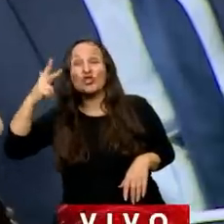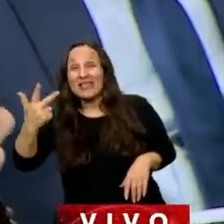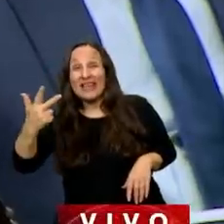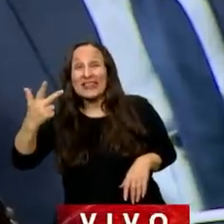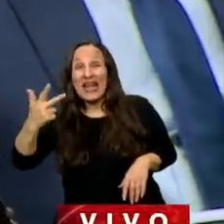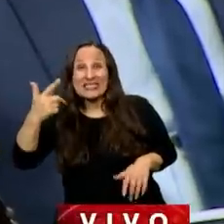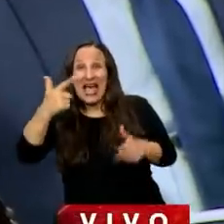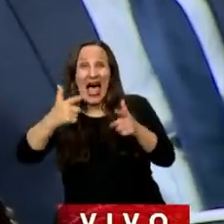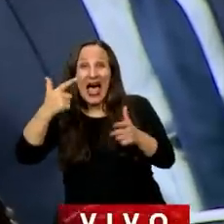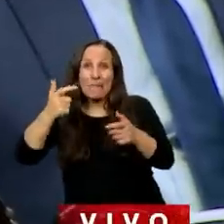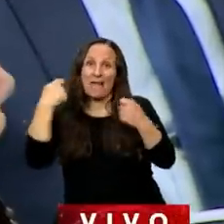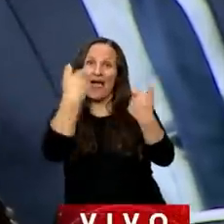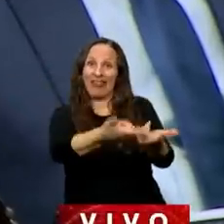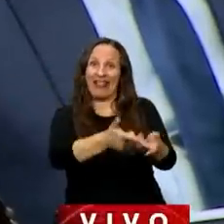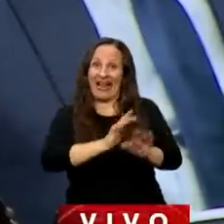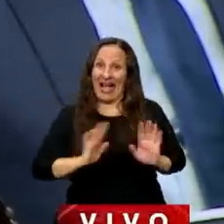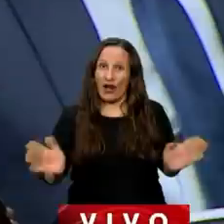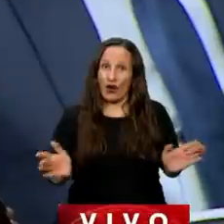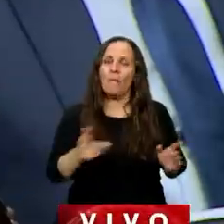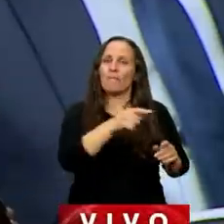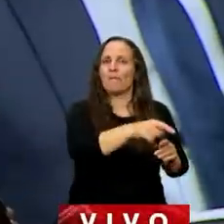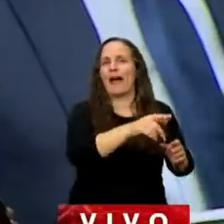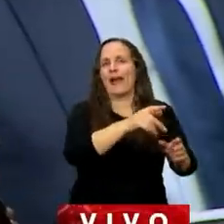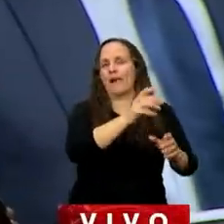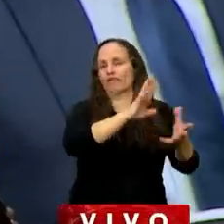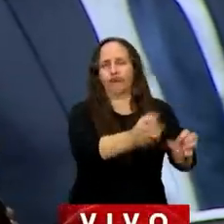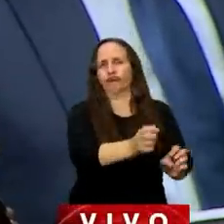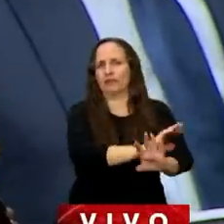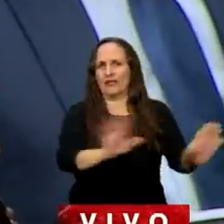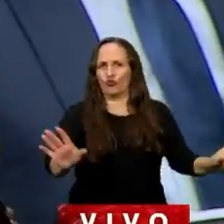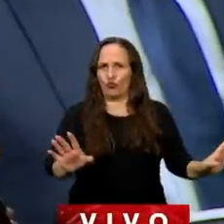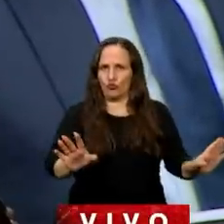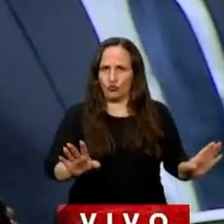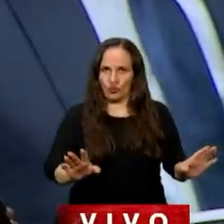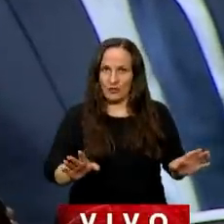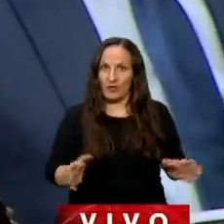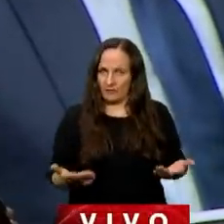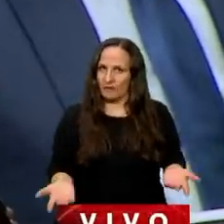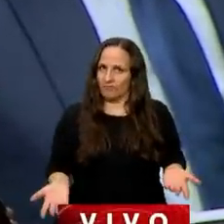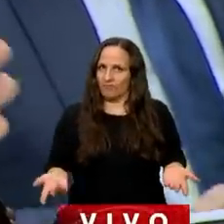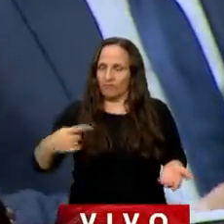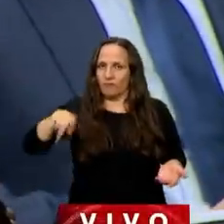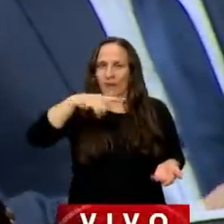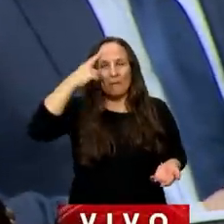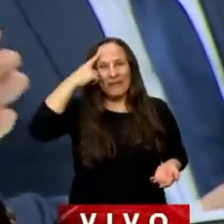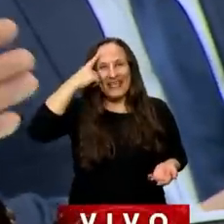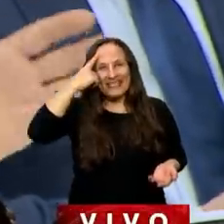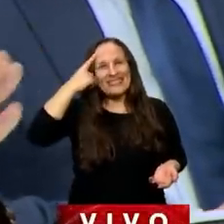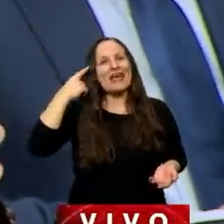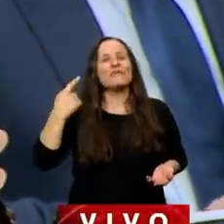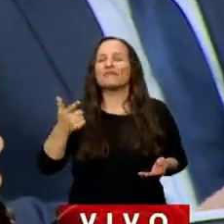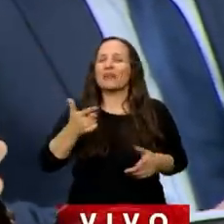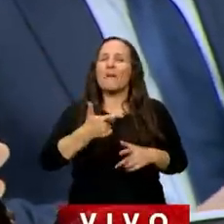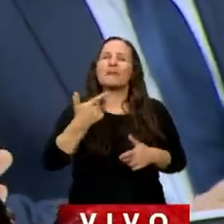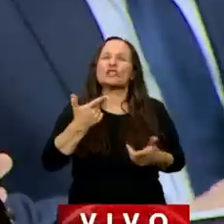208.483 armas fueron entregadas para su destrucción por la ciudadanía. Piensen ustedes que una pistola, que es de